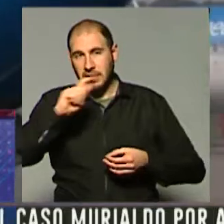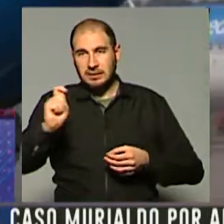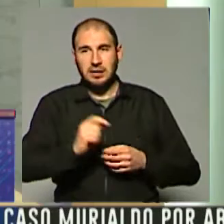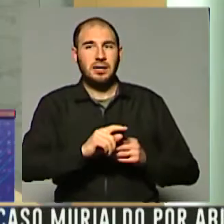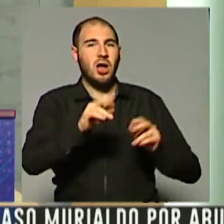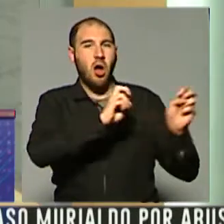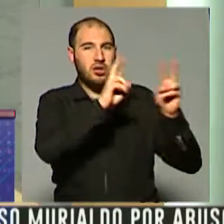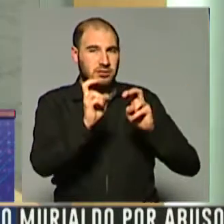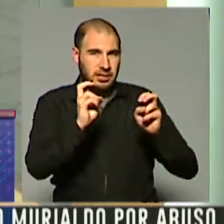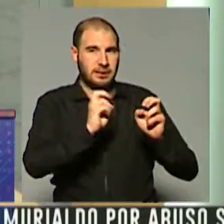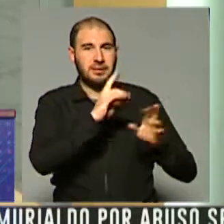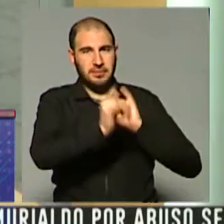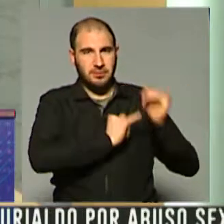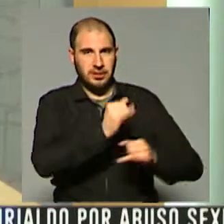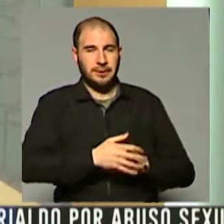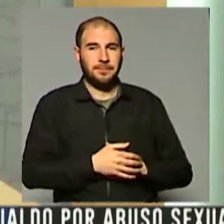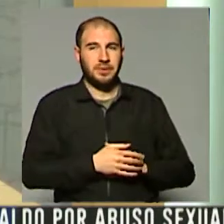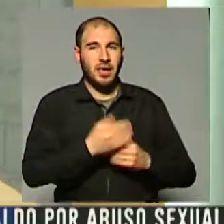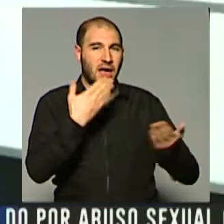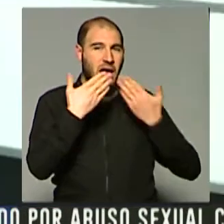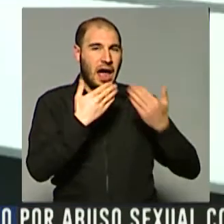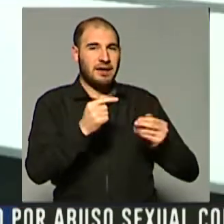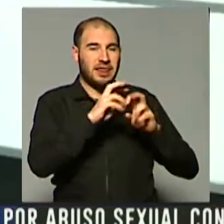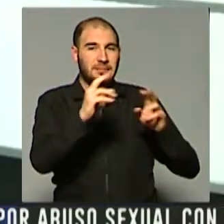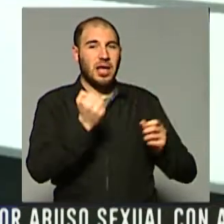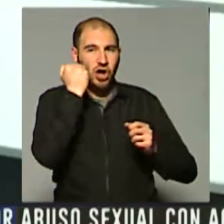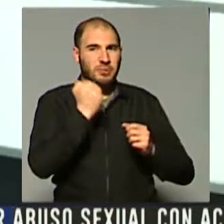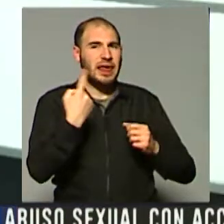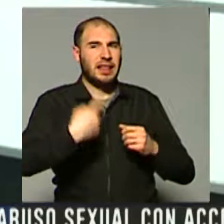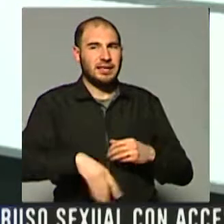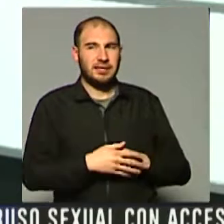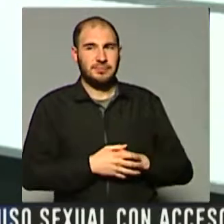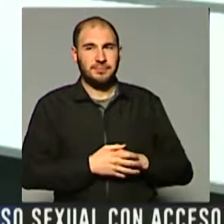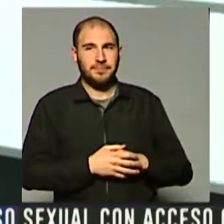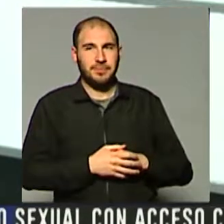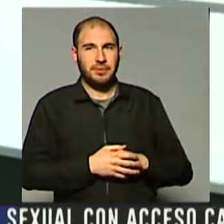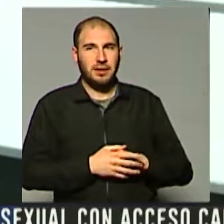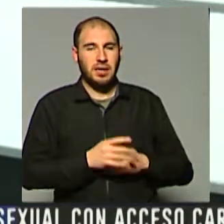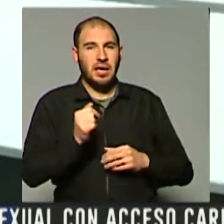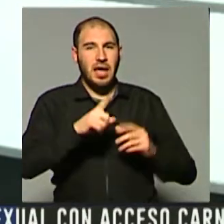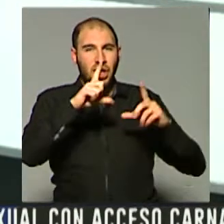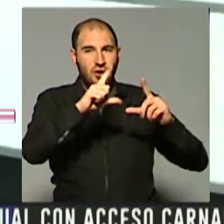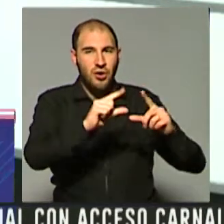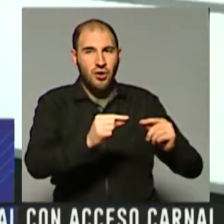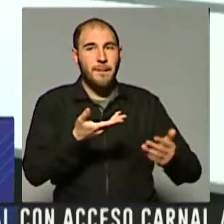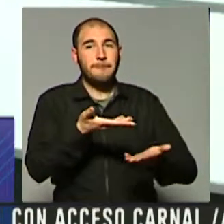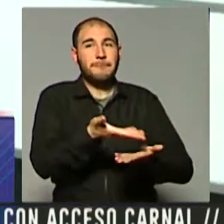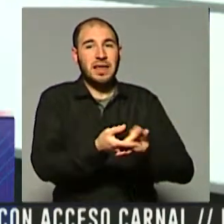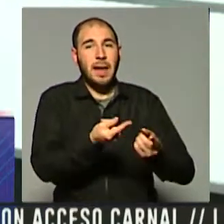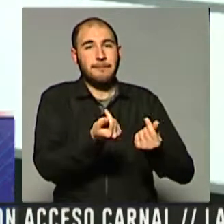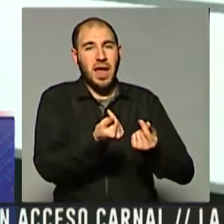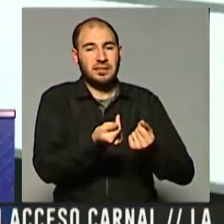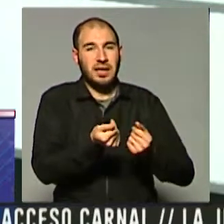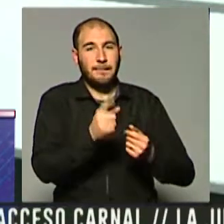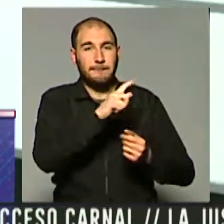Bueno, otro de los temas, y cambiando también de tema, que se ha hablado y mucho en cuanto a la economía, tiene que ver con que se ha desacelerado la demanda de dinero